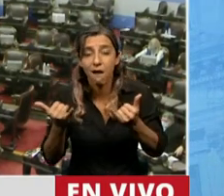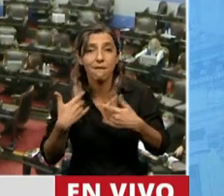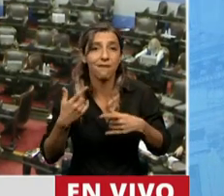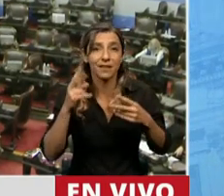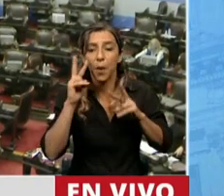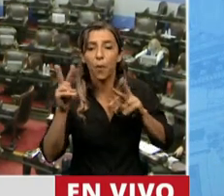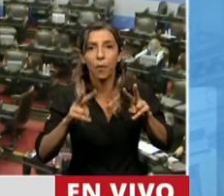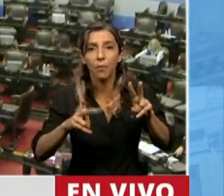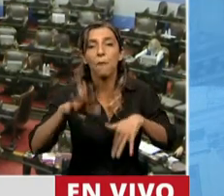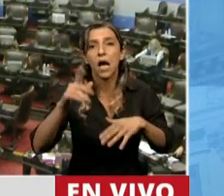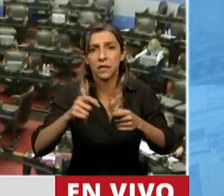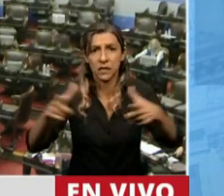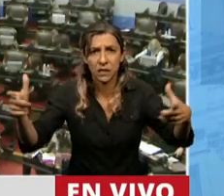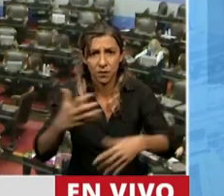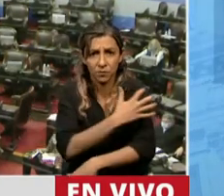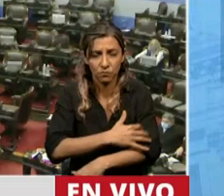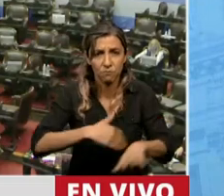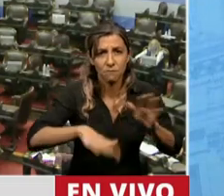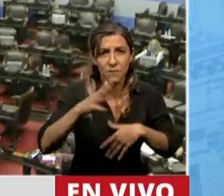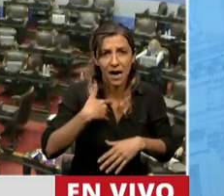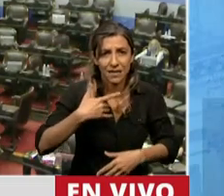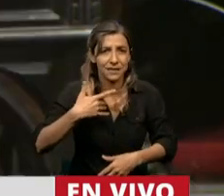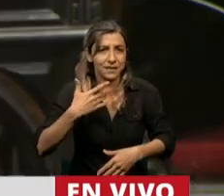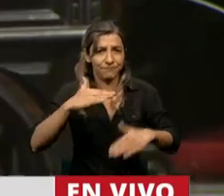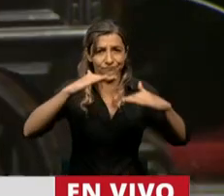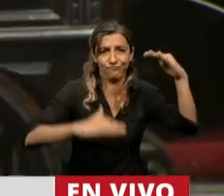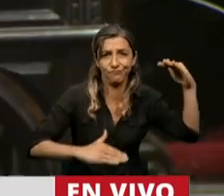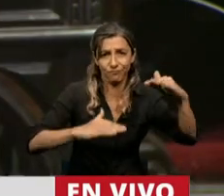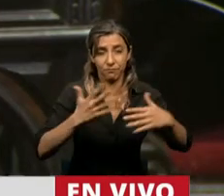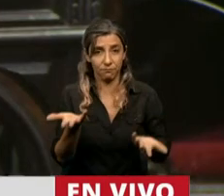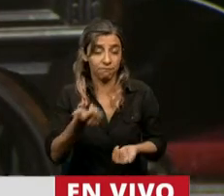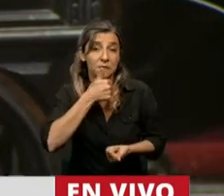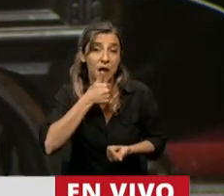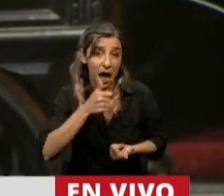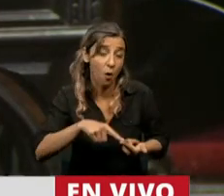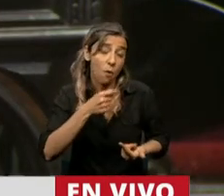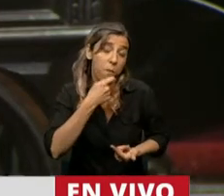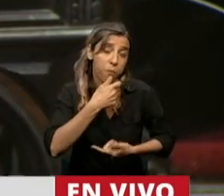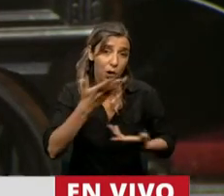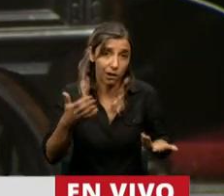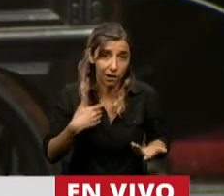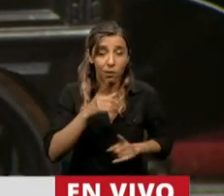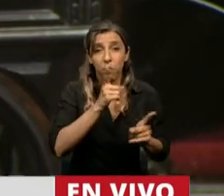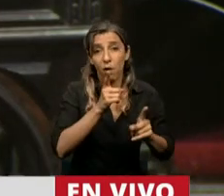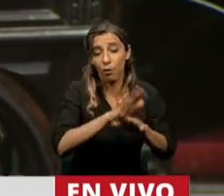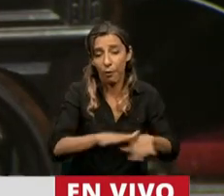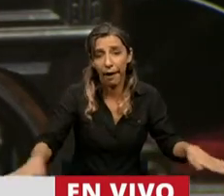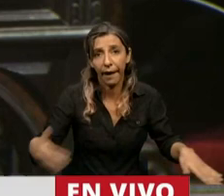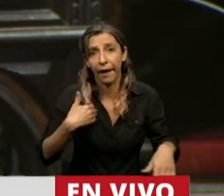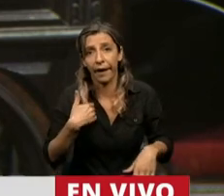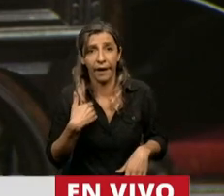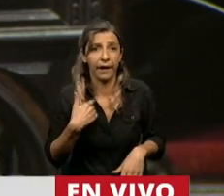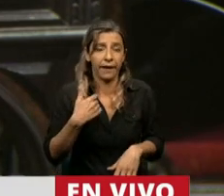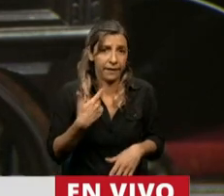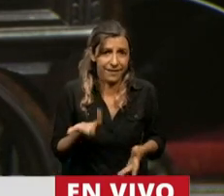situaciones de pobreza y de injusticia. La falta de acceso al agua, los pibes, les pibes, los